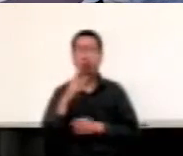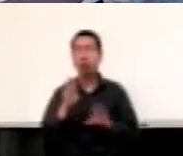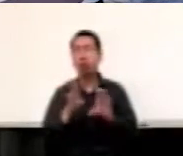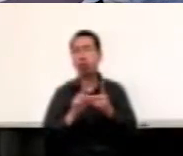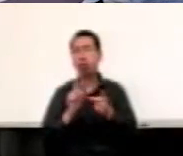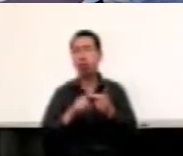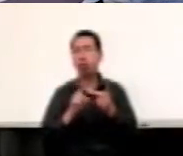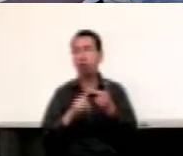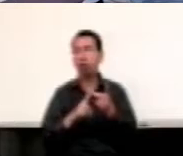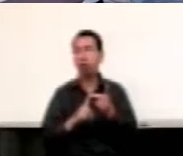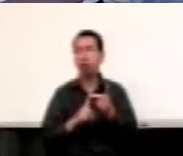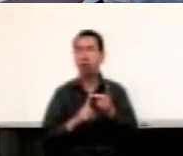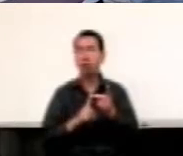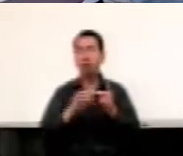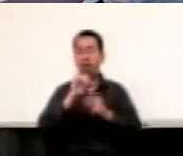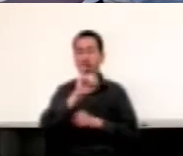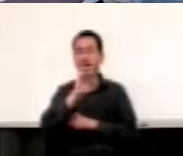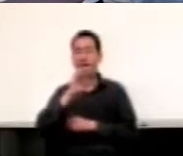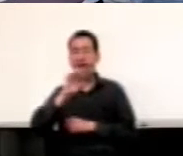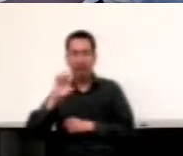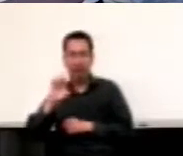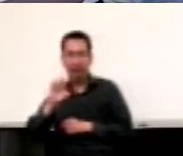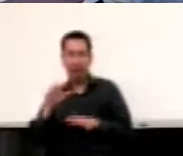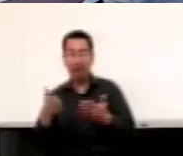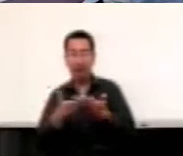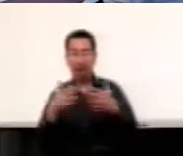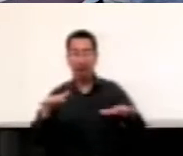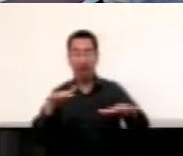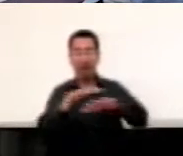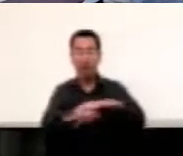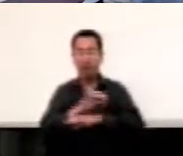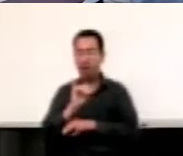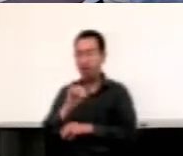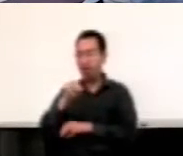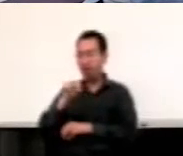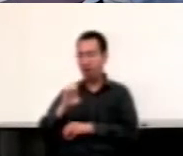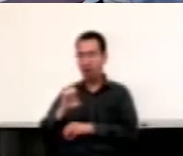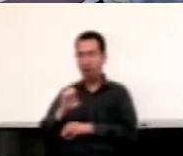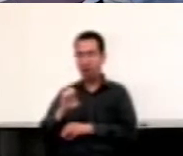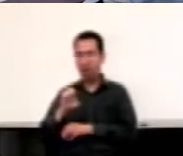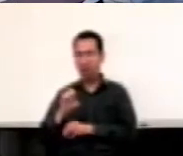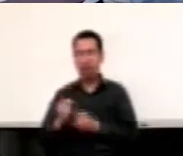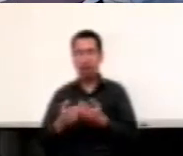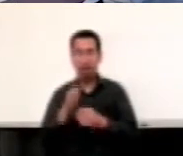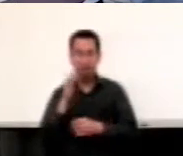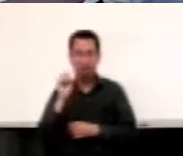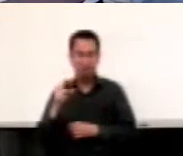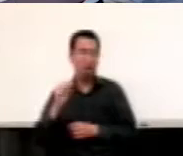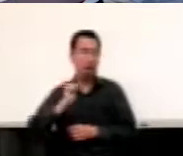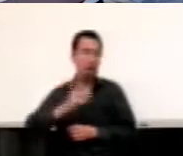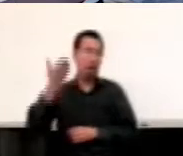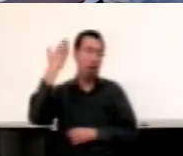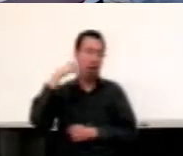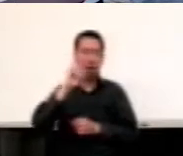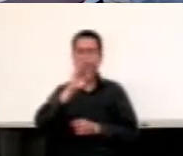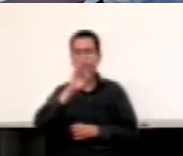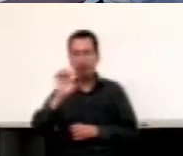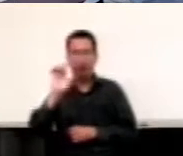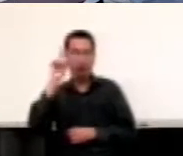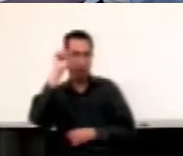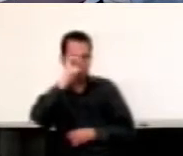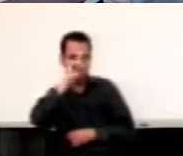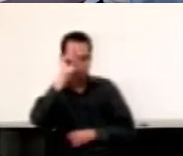Instituto Federal Electoral, IFE, ahora Instituto Nacional Electoral, INE. En el IFE fue asesora primero del consejero